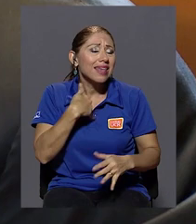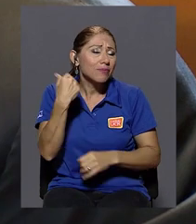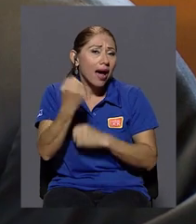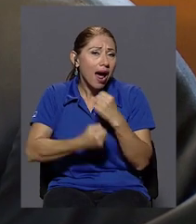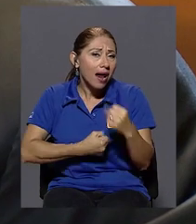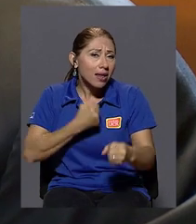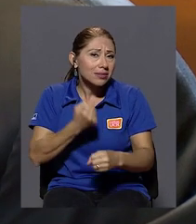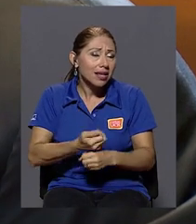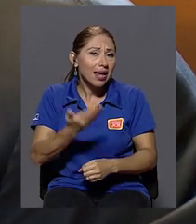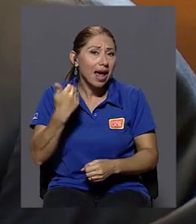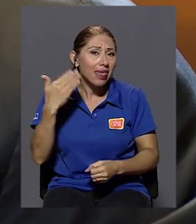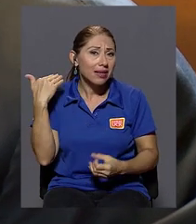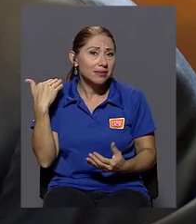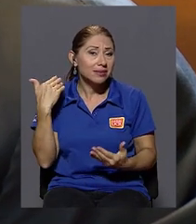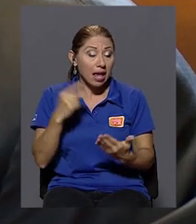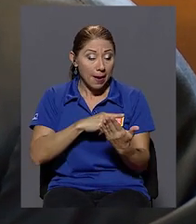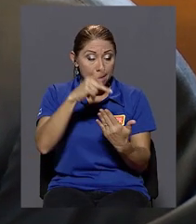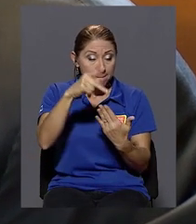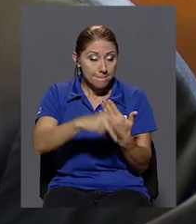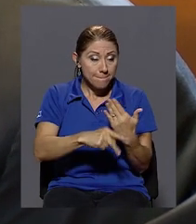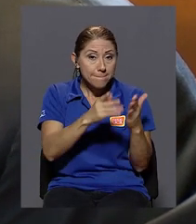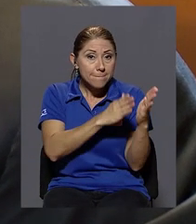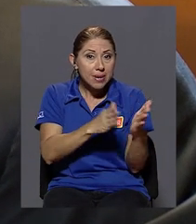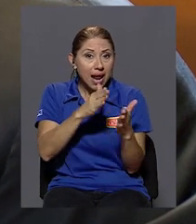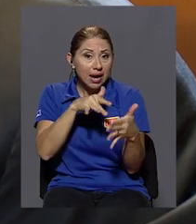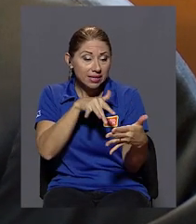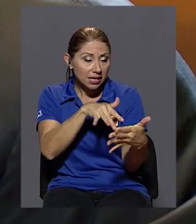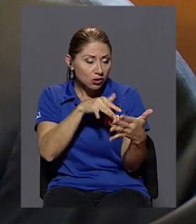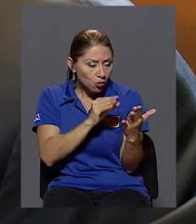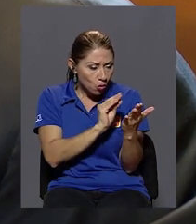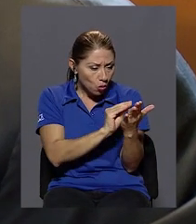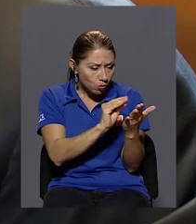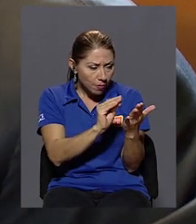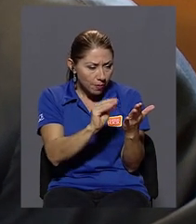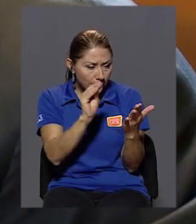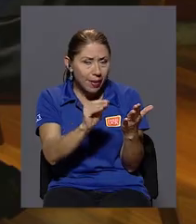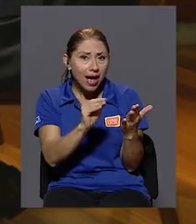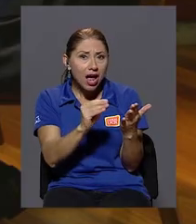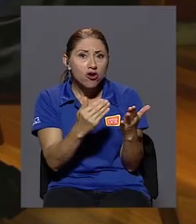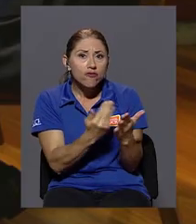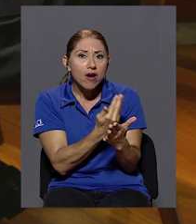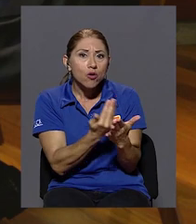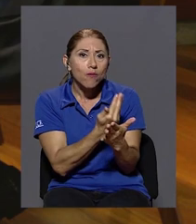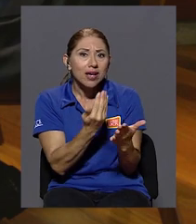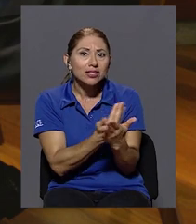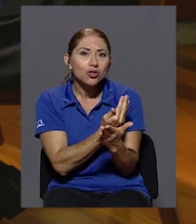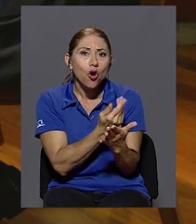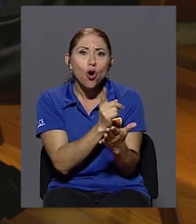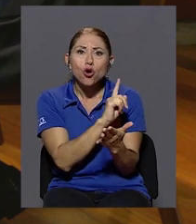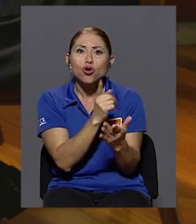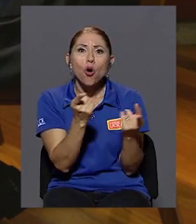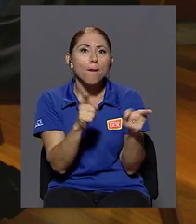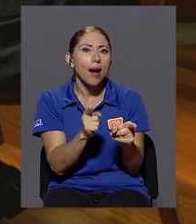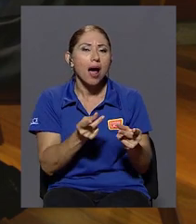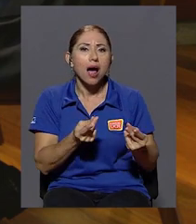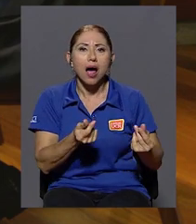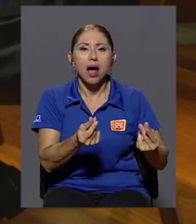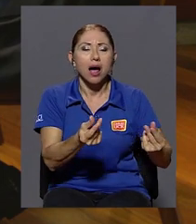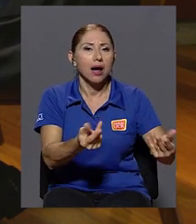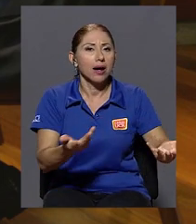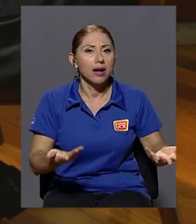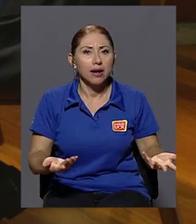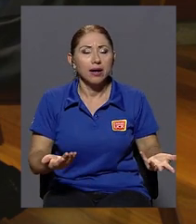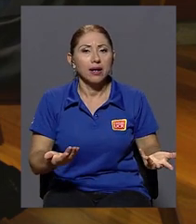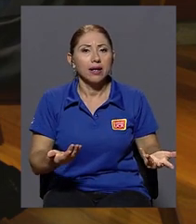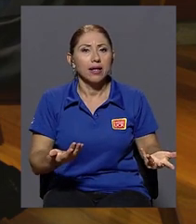incluso varias décadas, y la renovación de los planes de estudio no se da rápidamente y